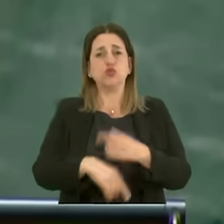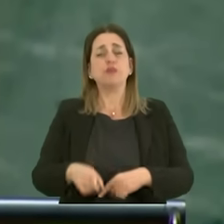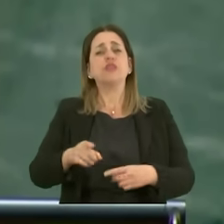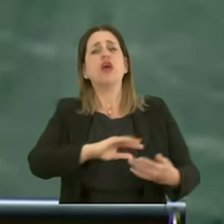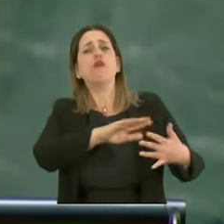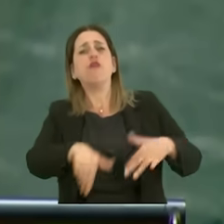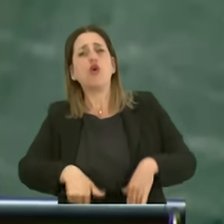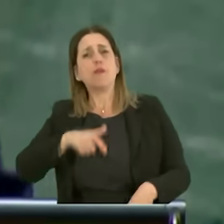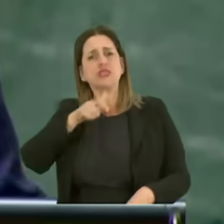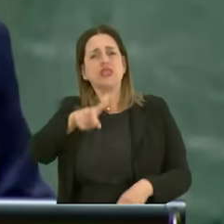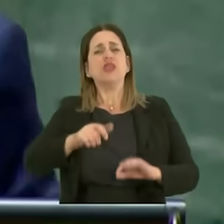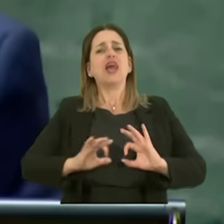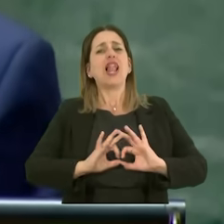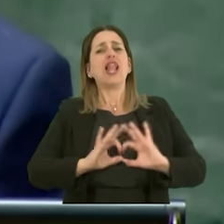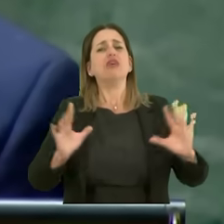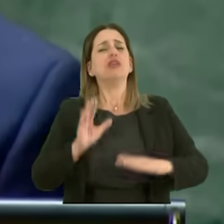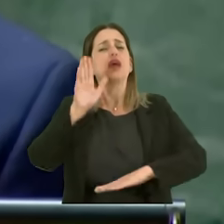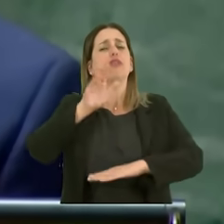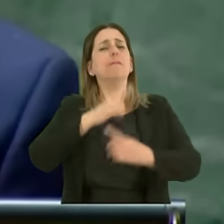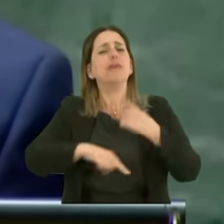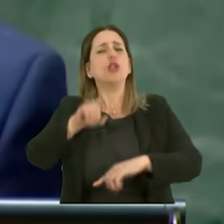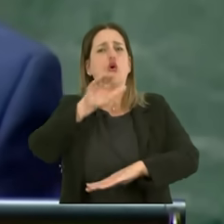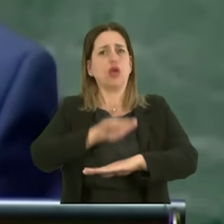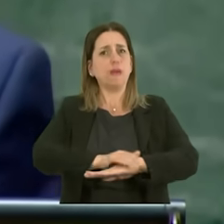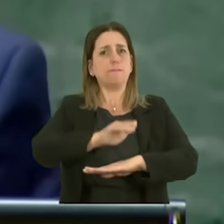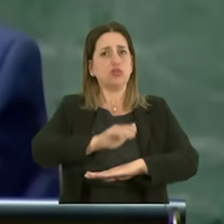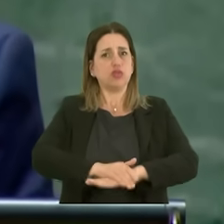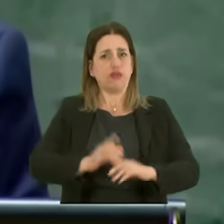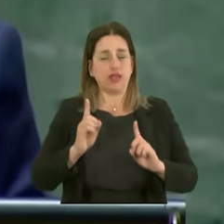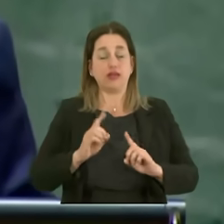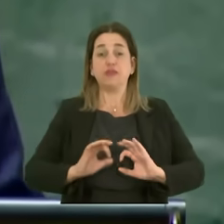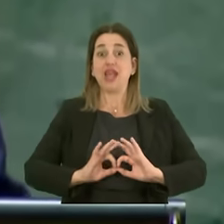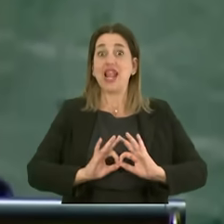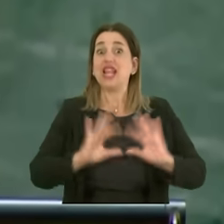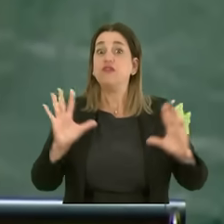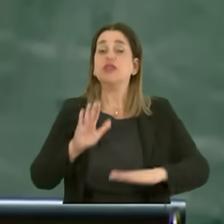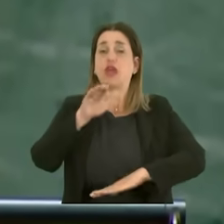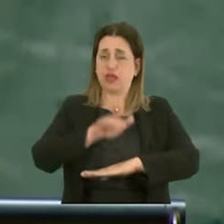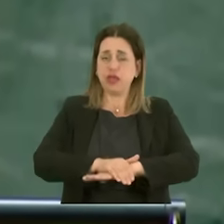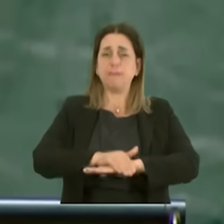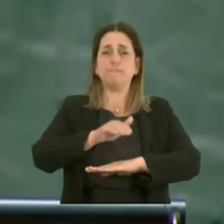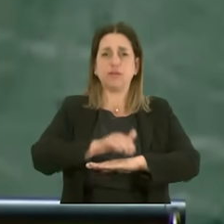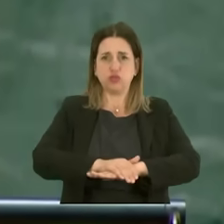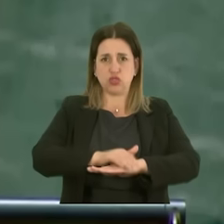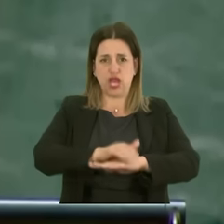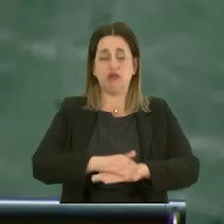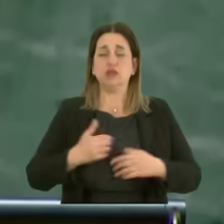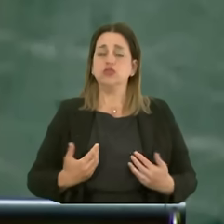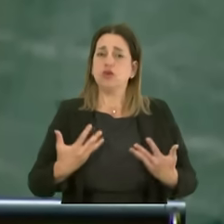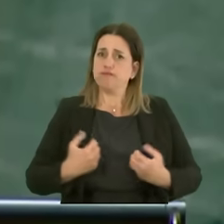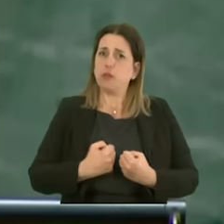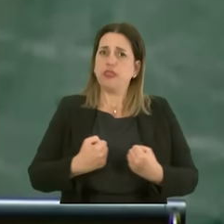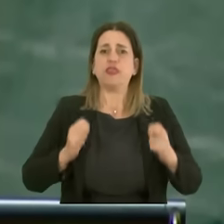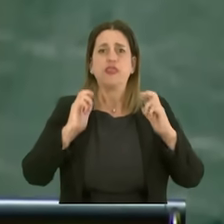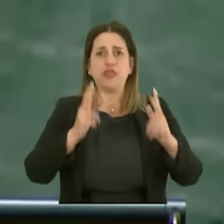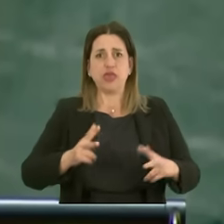la libertad con responsabilidad la libertad responsable y me atrevo